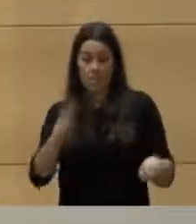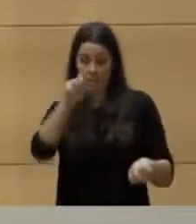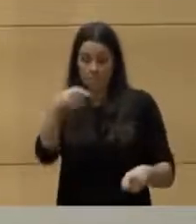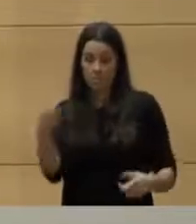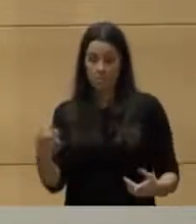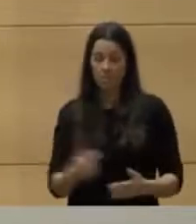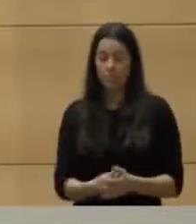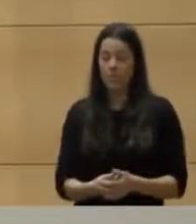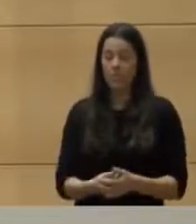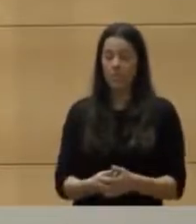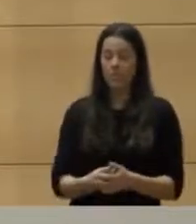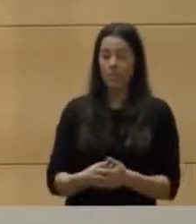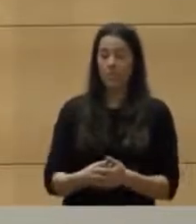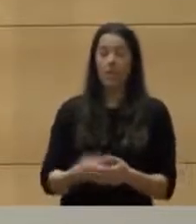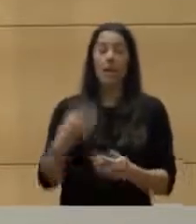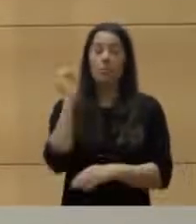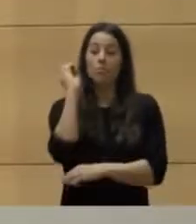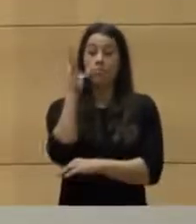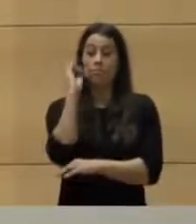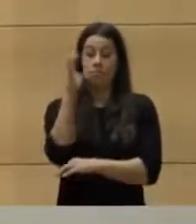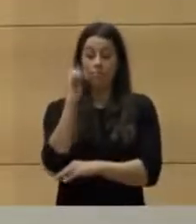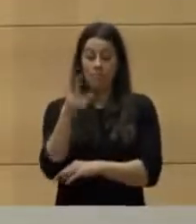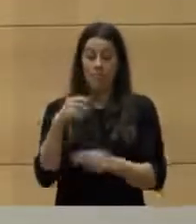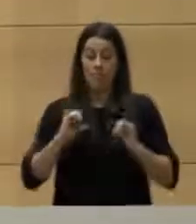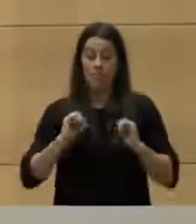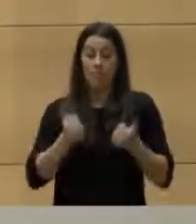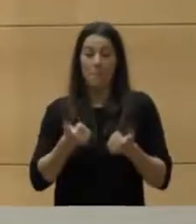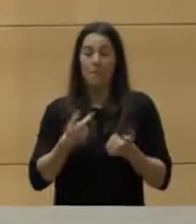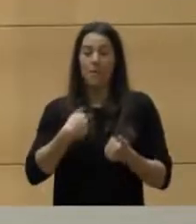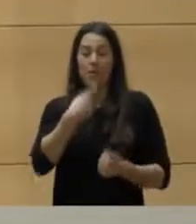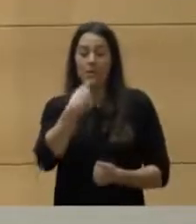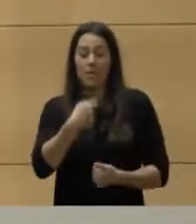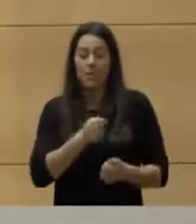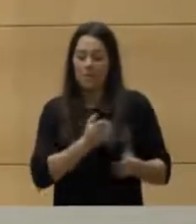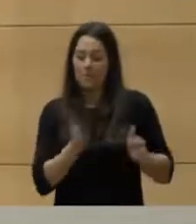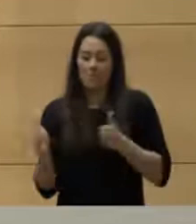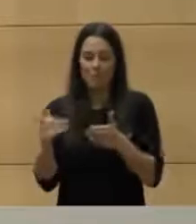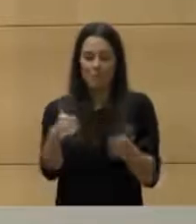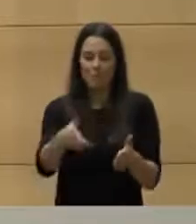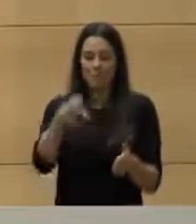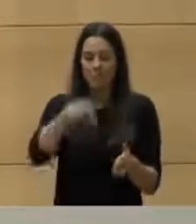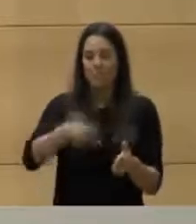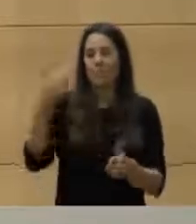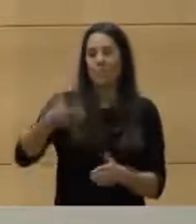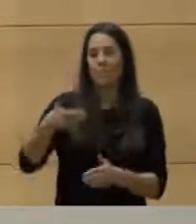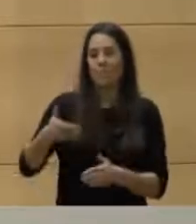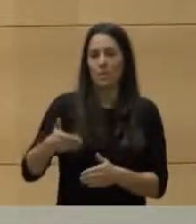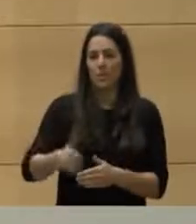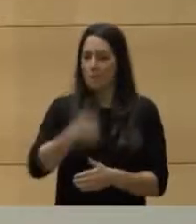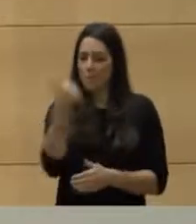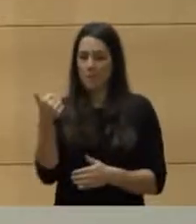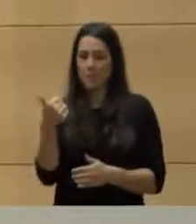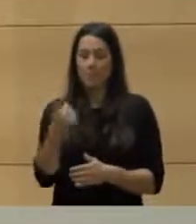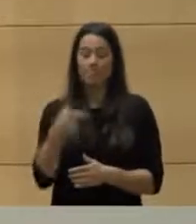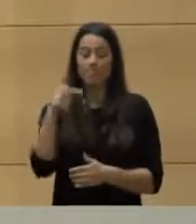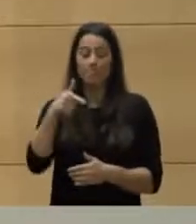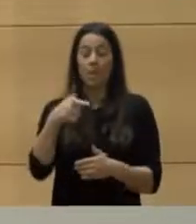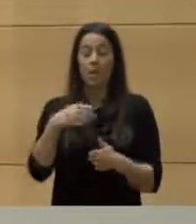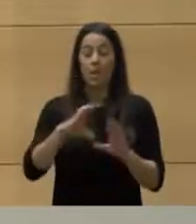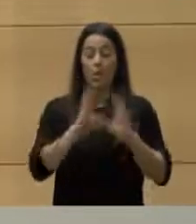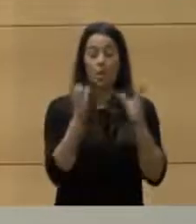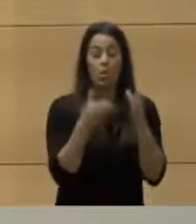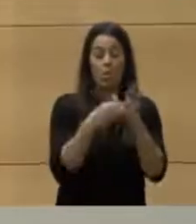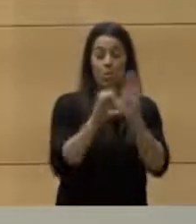Al principio de mi intervención ya hablaba de que lo importante para mí es el camino del proceso. En el constituyente se va